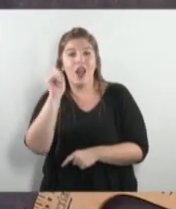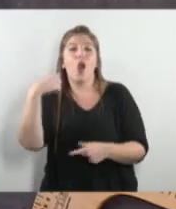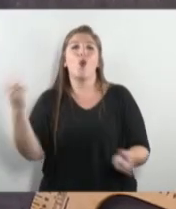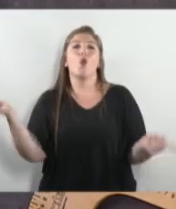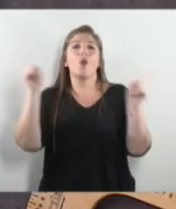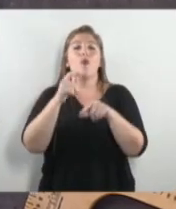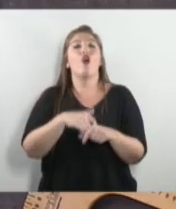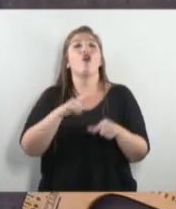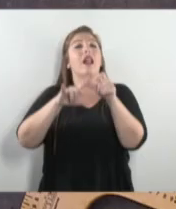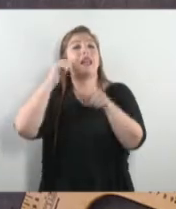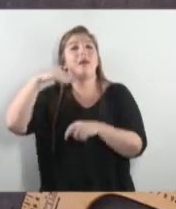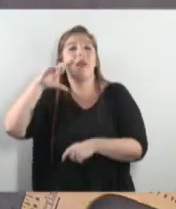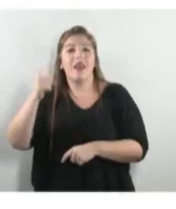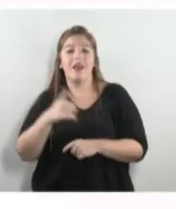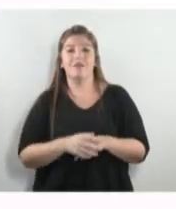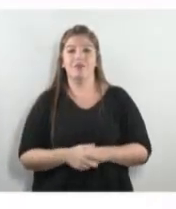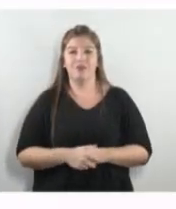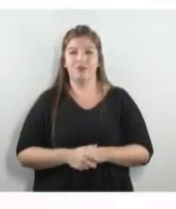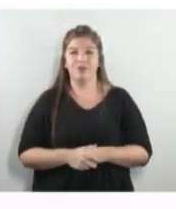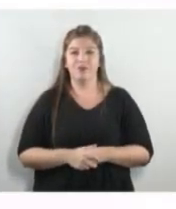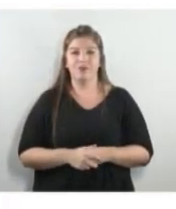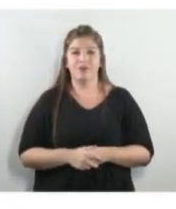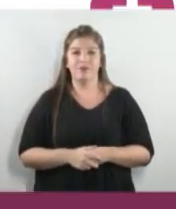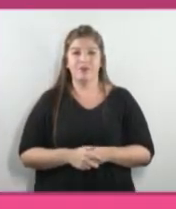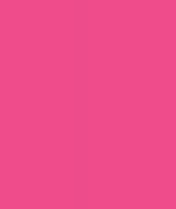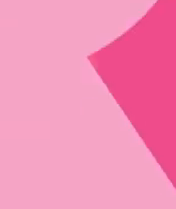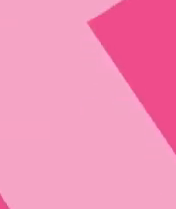con química y proteínas.